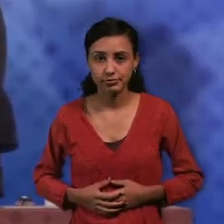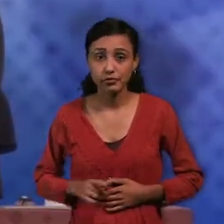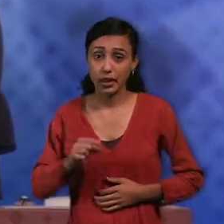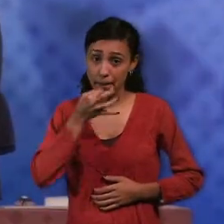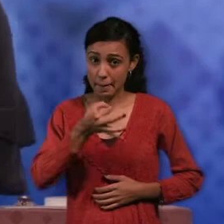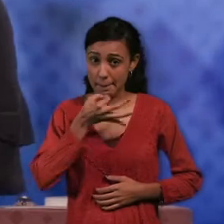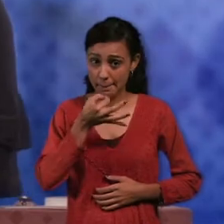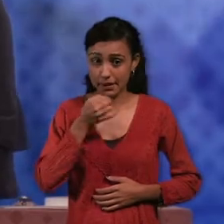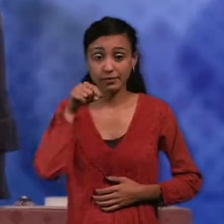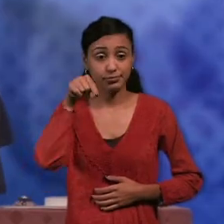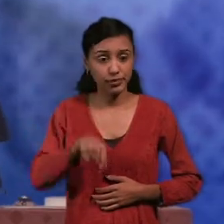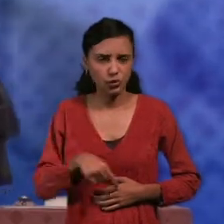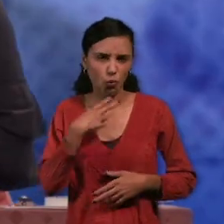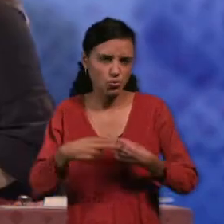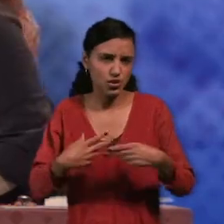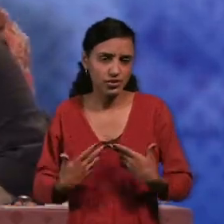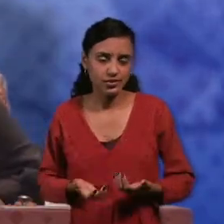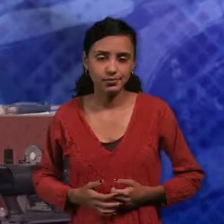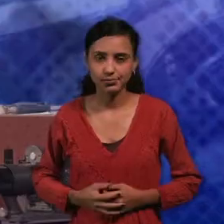explicación de este trípode, que es más simple.